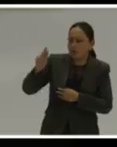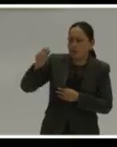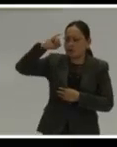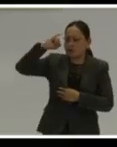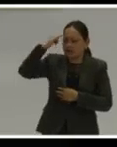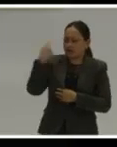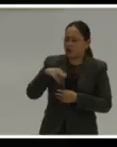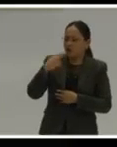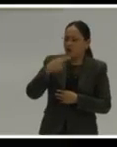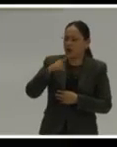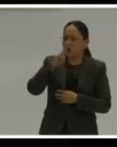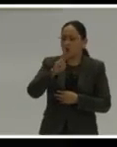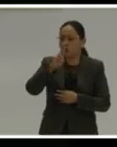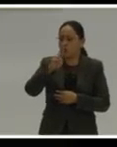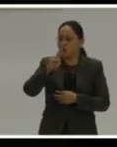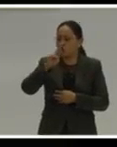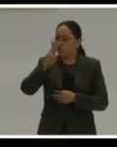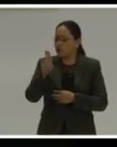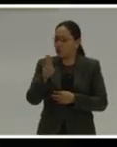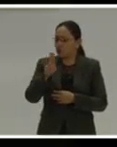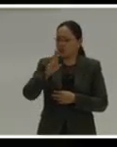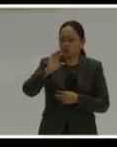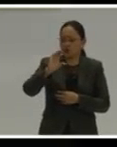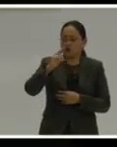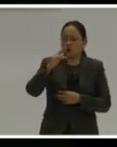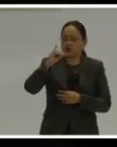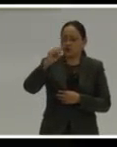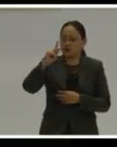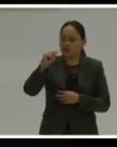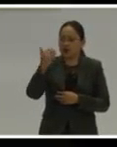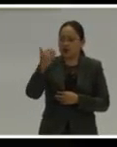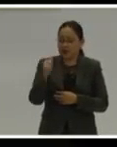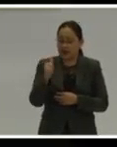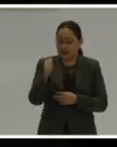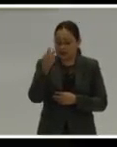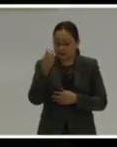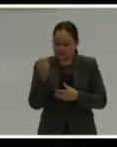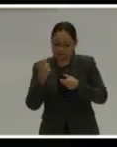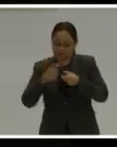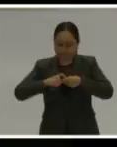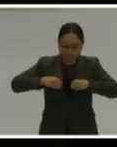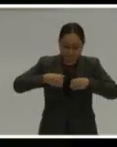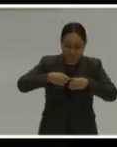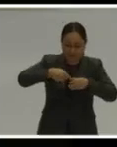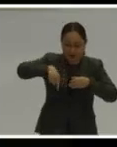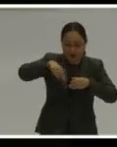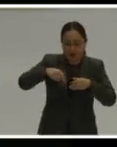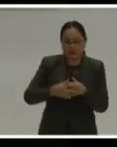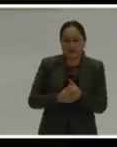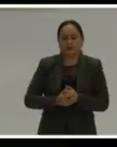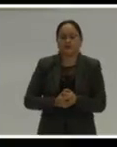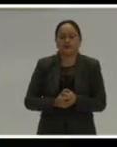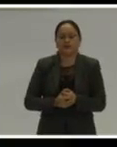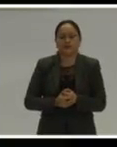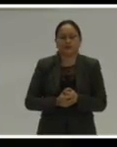aymaras, inclusive, y los quechos, son los primeros pueblos, ¿no? Y su entraron al tema